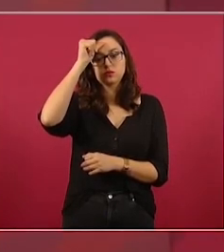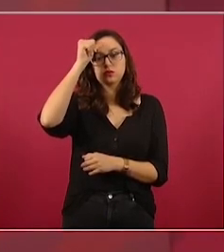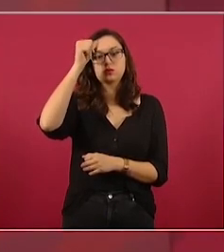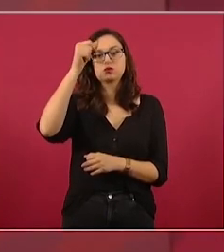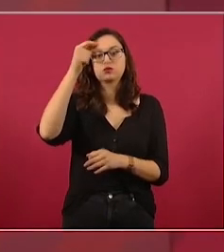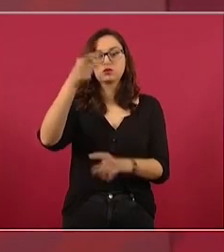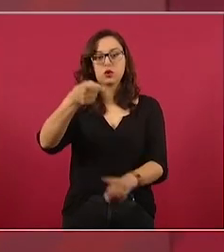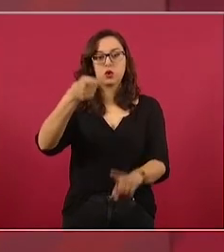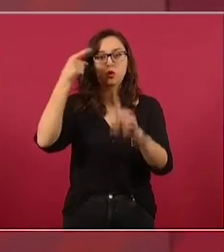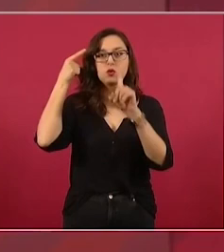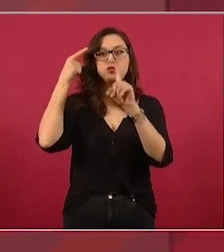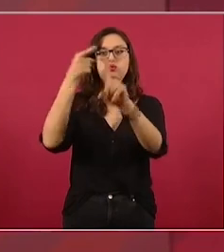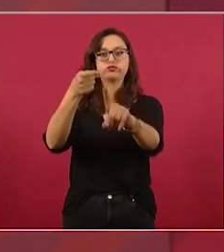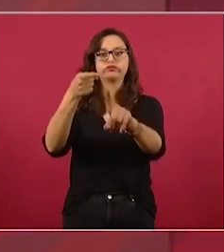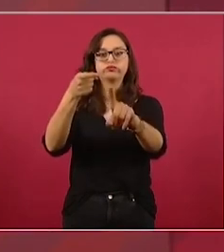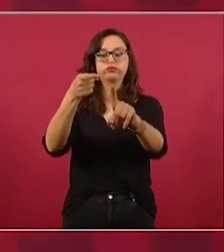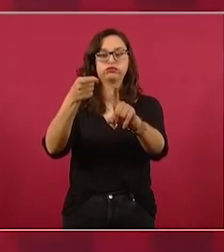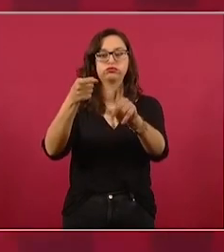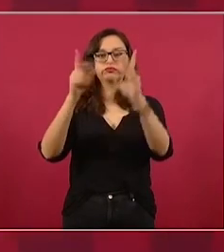buscar una tregua